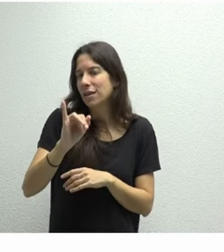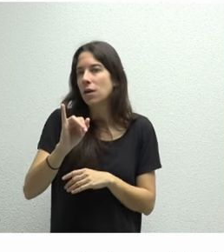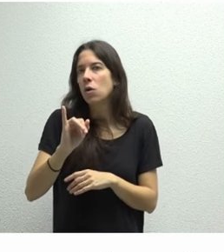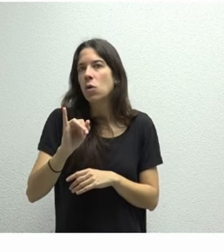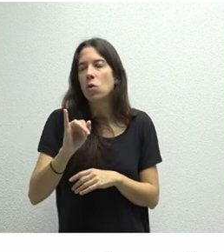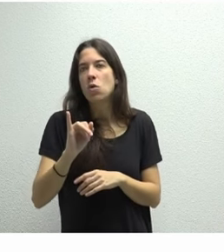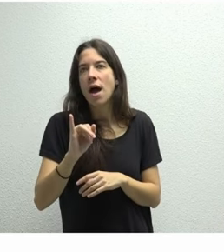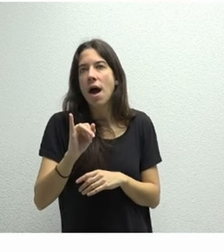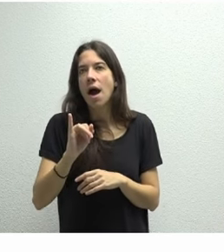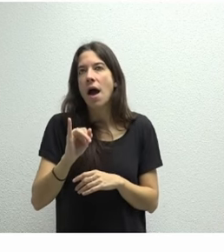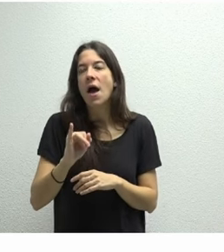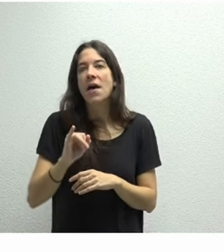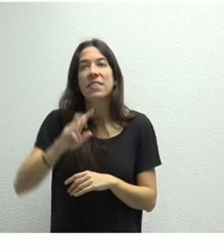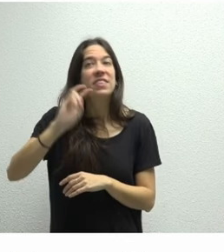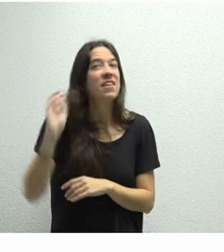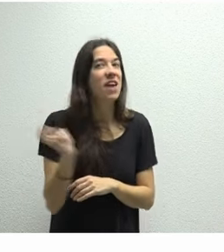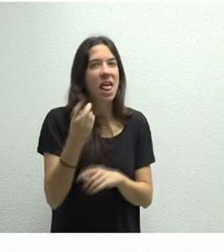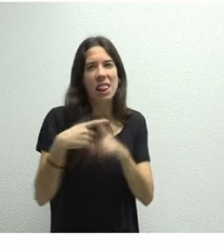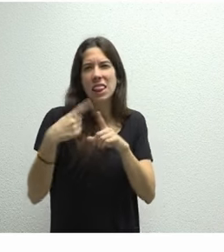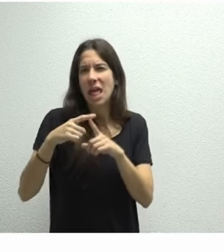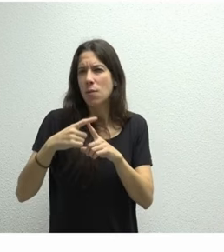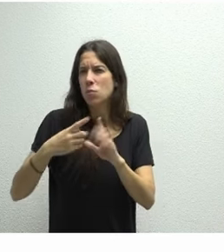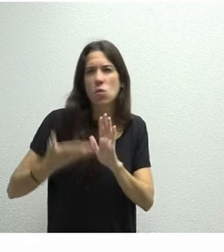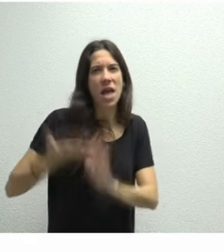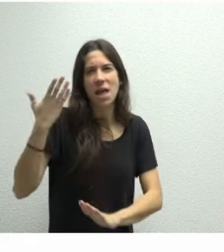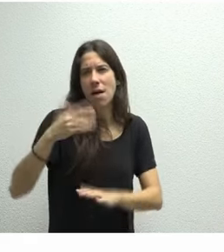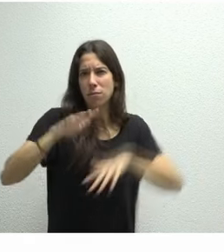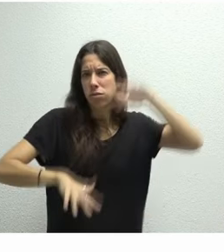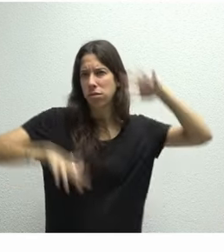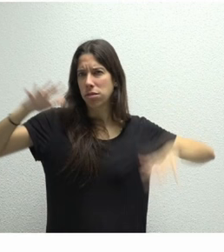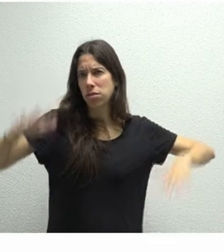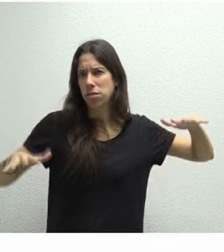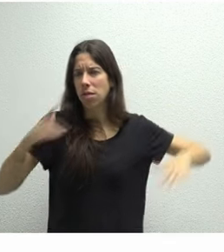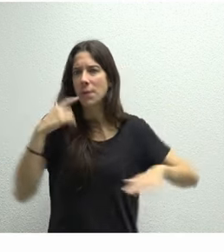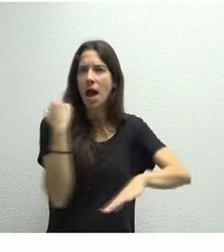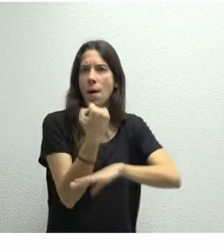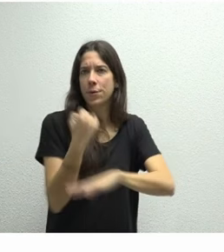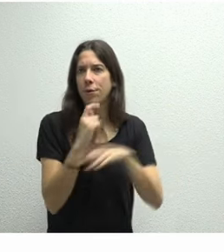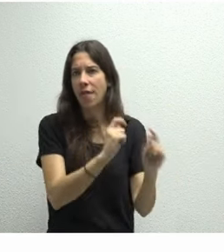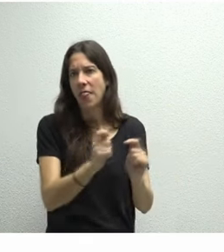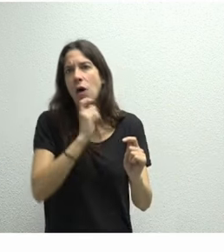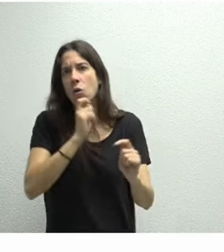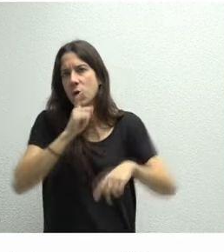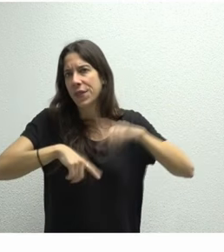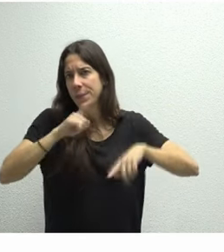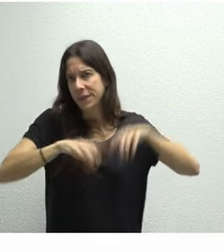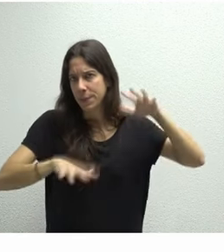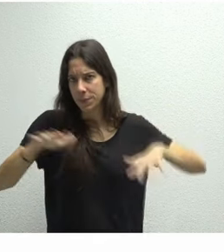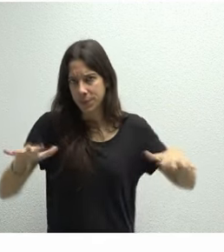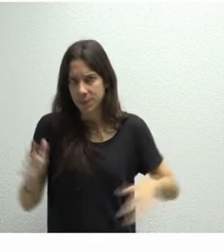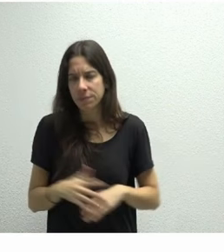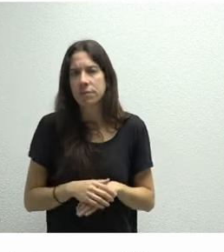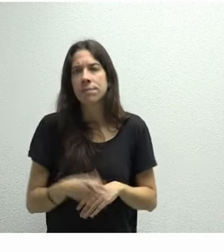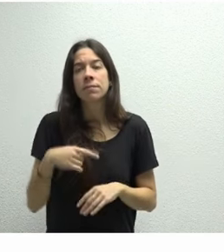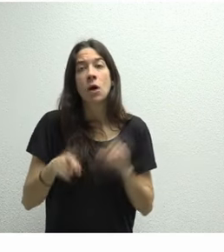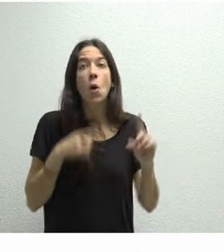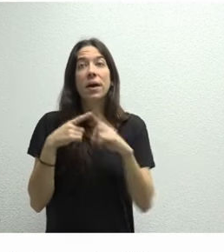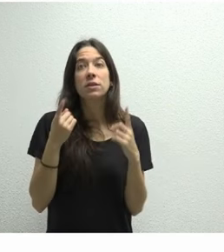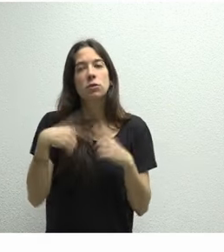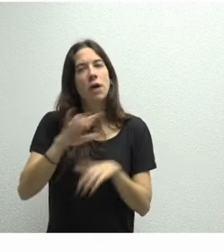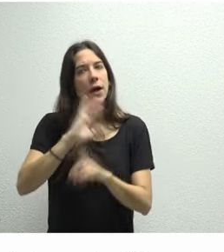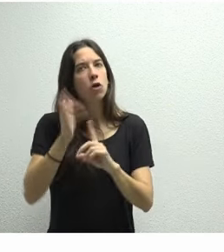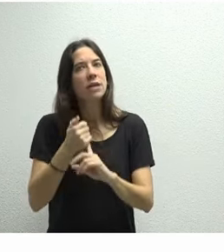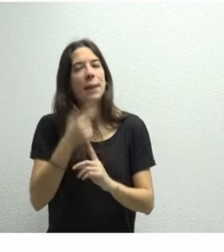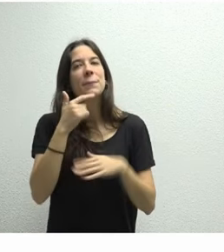elevada disparidad en cuanto a la prisión de de apoyos a este colectivo No pues se trataba de intentar encontrar unos